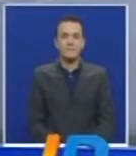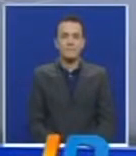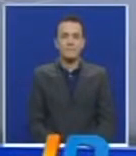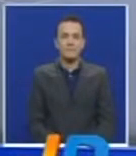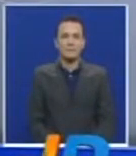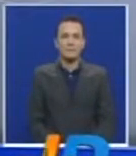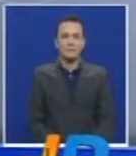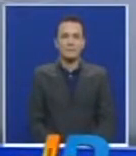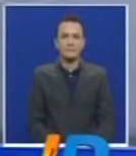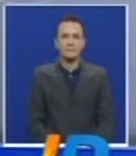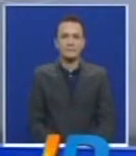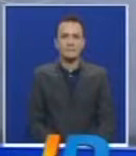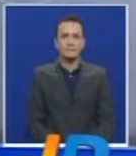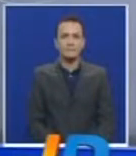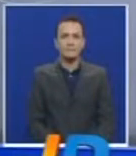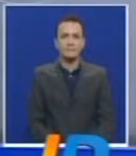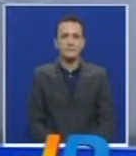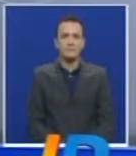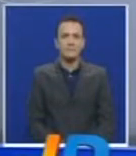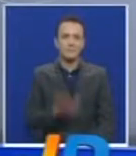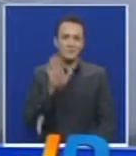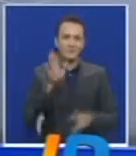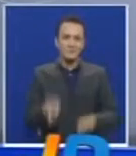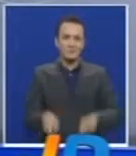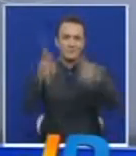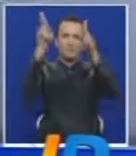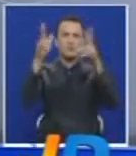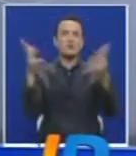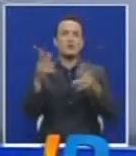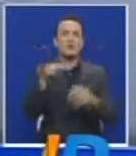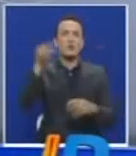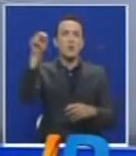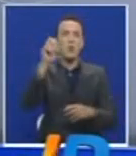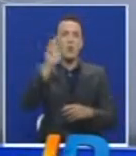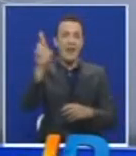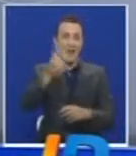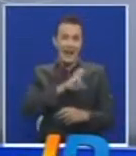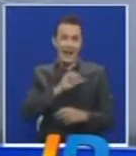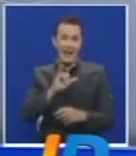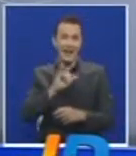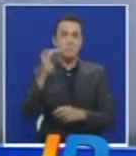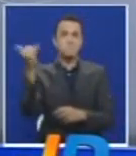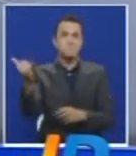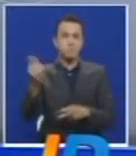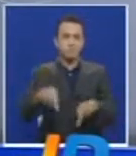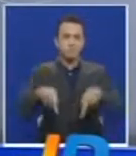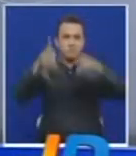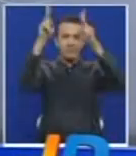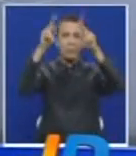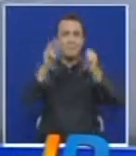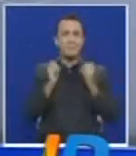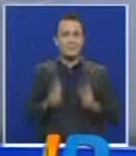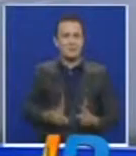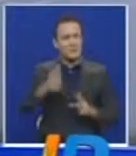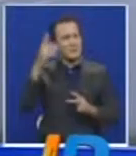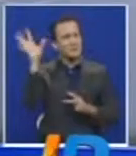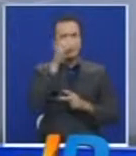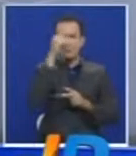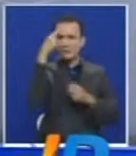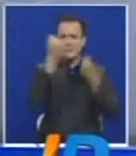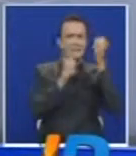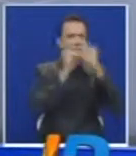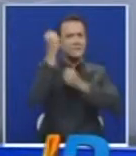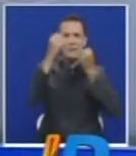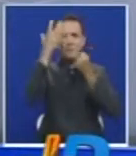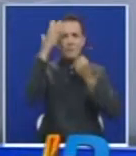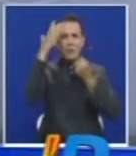Atemorizados se encuentran los propietarios de un complejo residencial en el nororiente de Cali por el avanzado estado de deterioro que presentan los bloques de apartamentos construidos